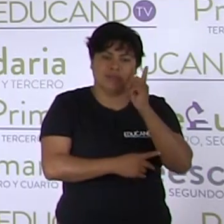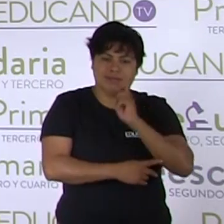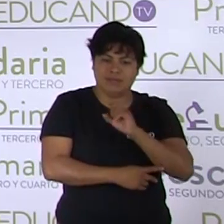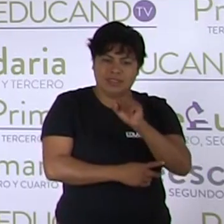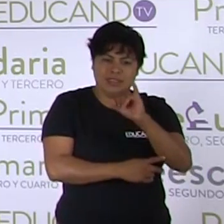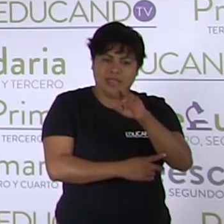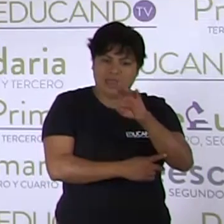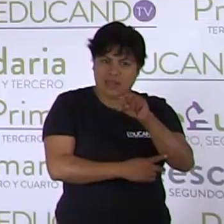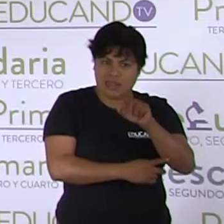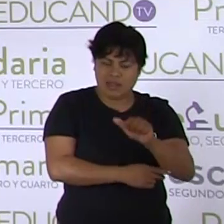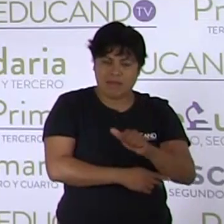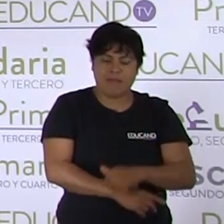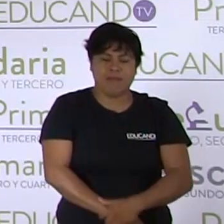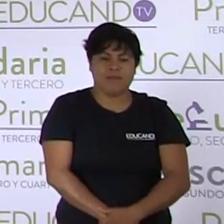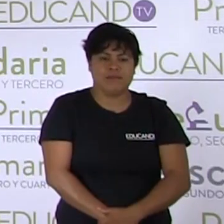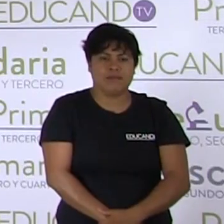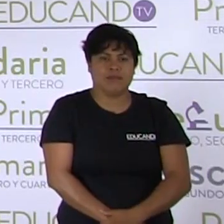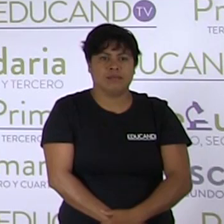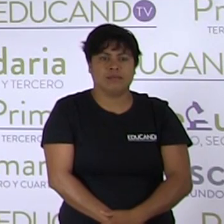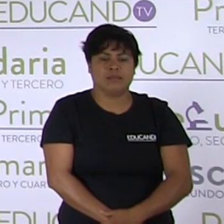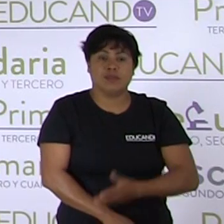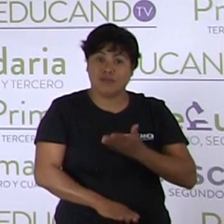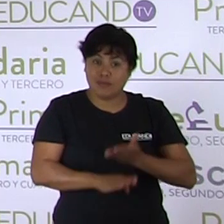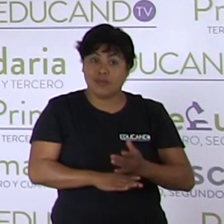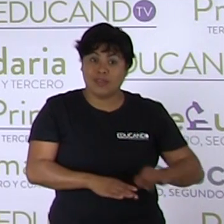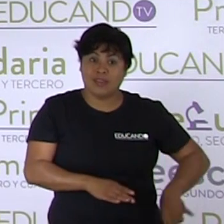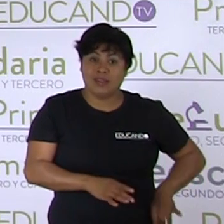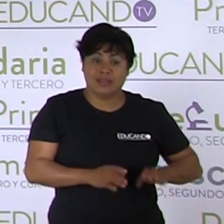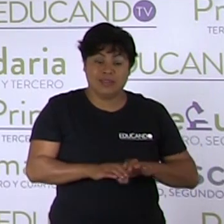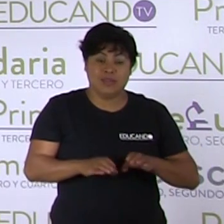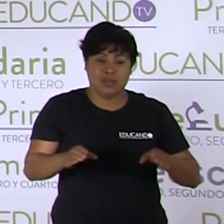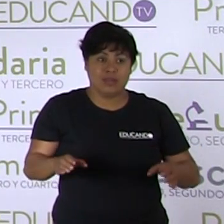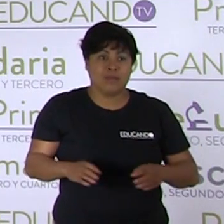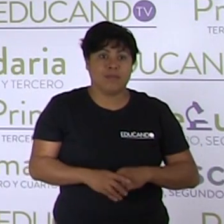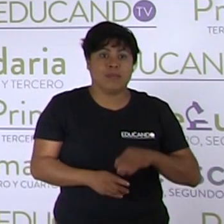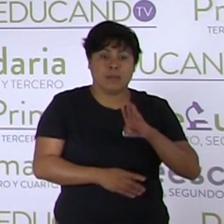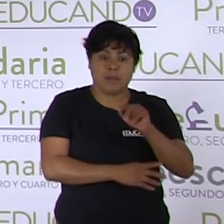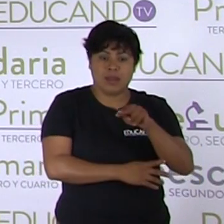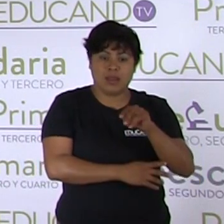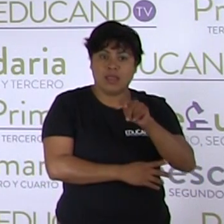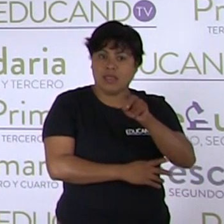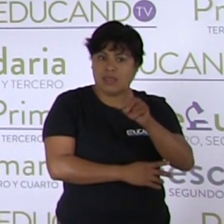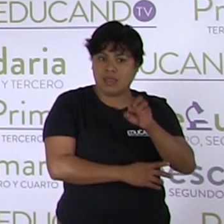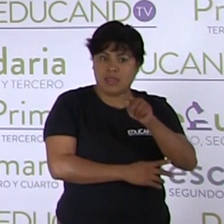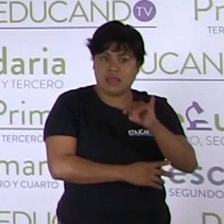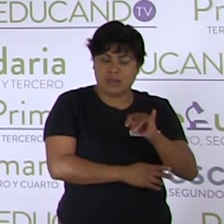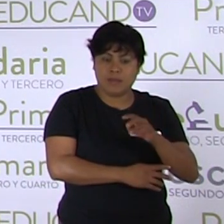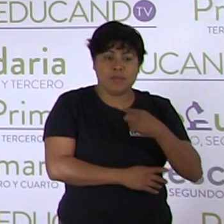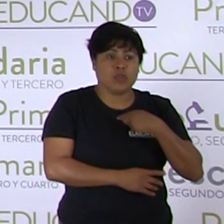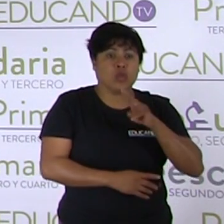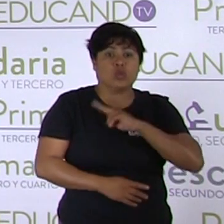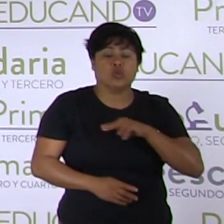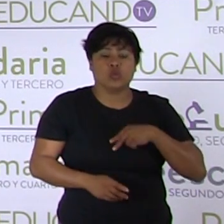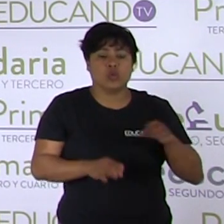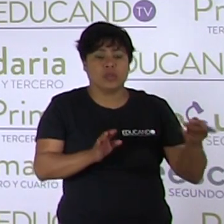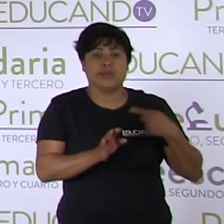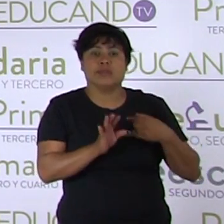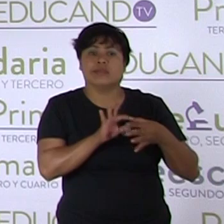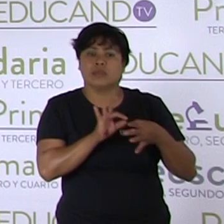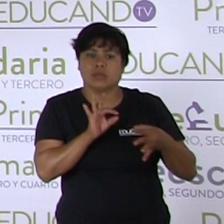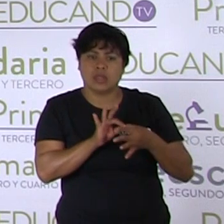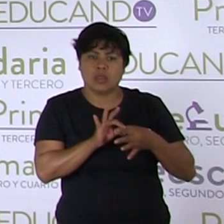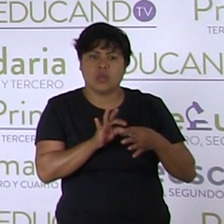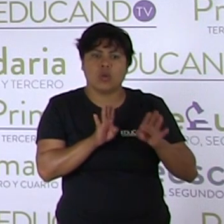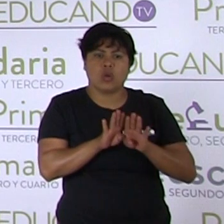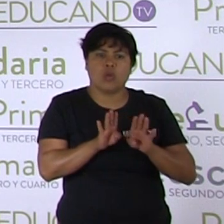Muy interesante el cuento. Benedetti nos está contando parte de lo